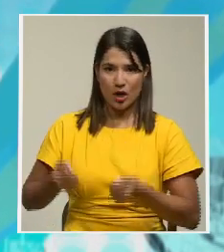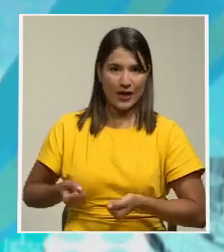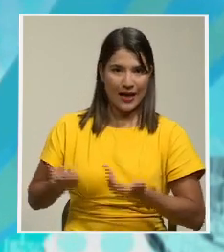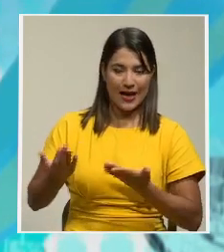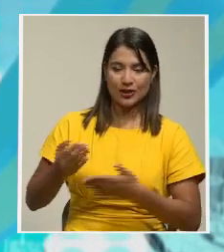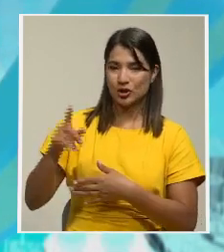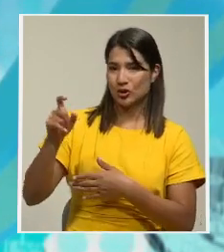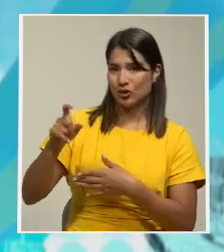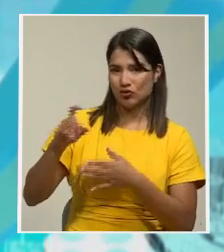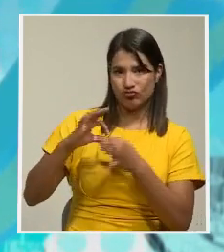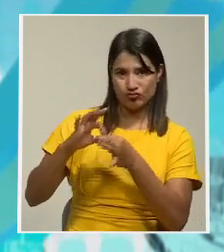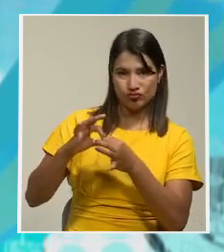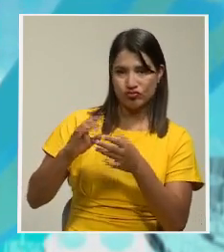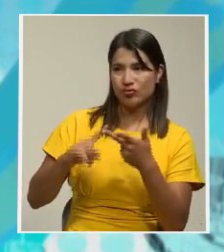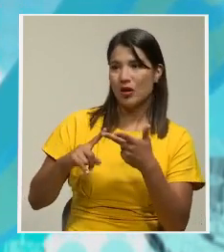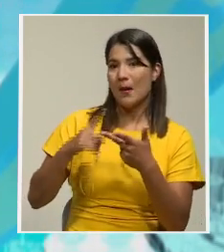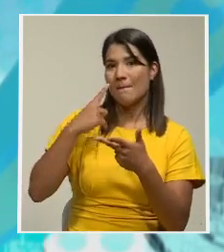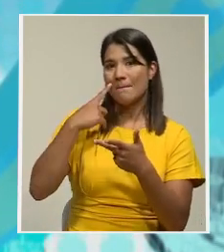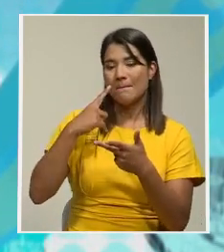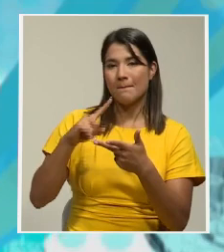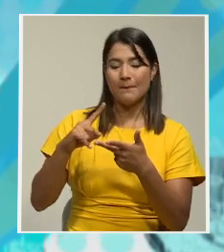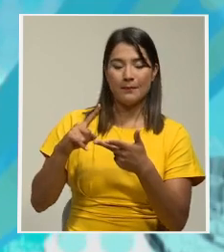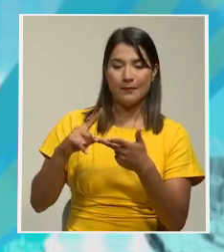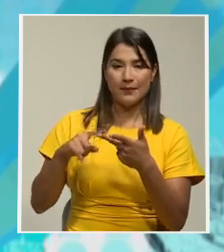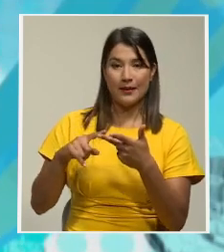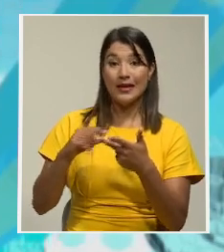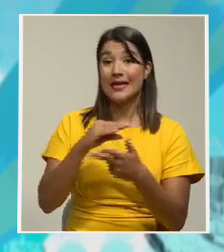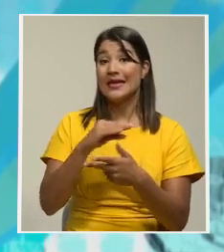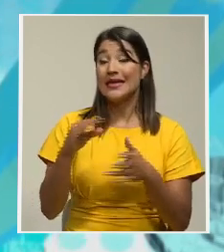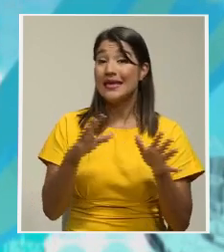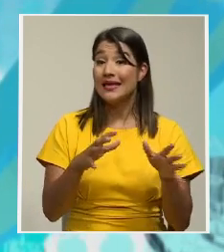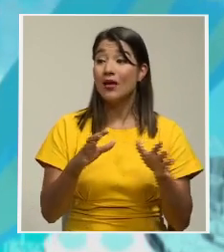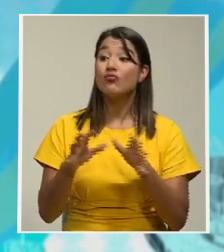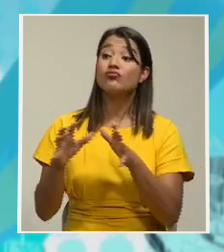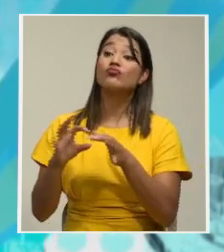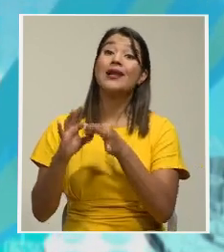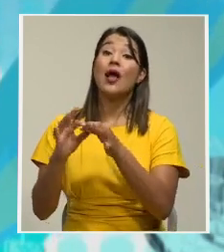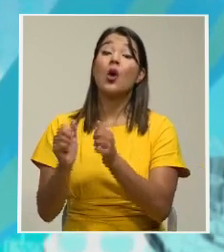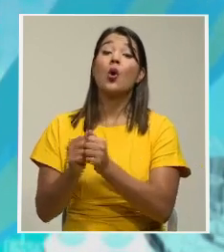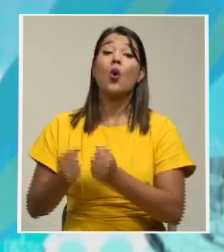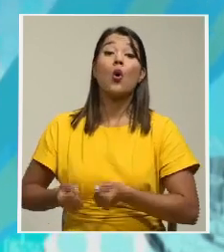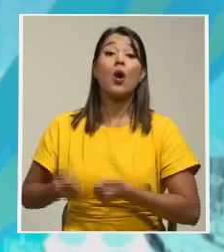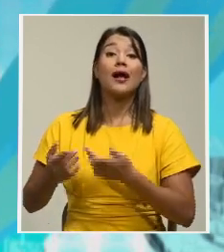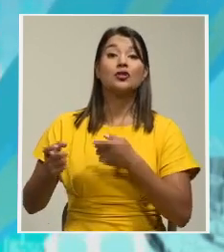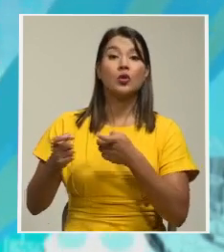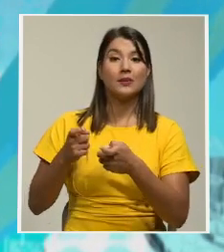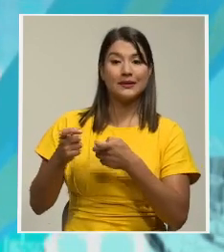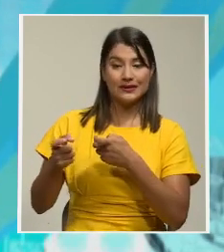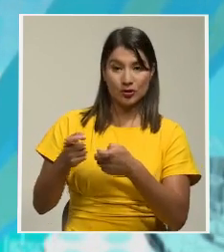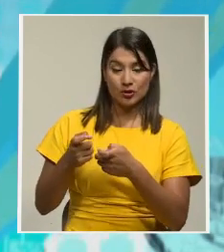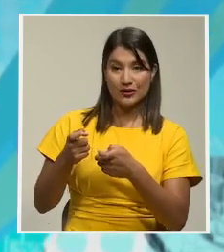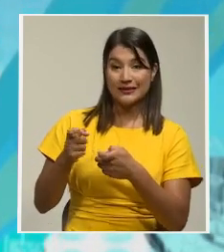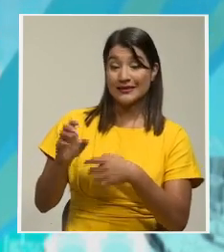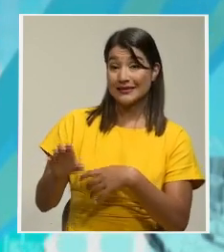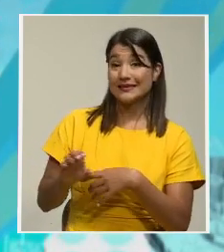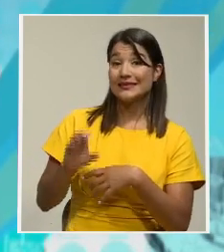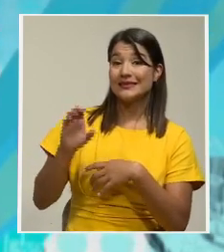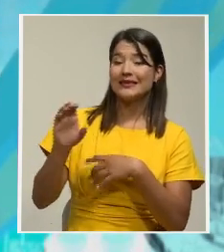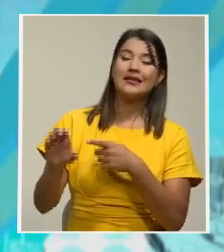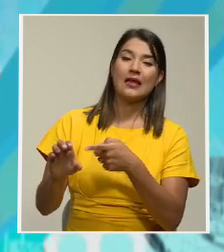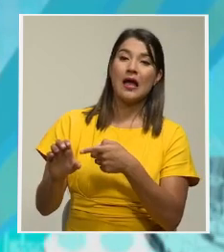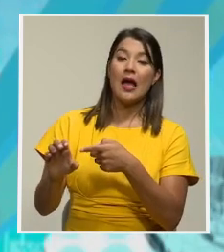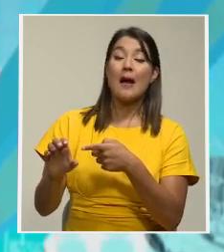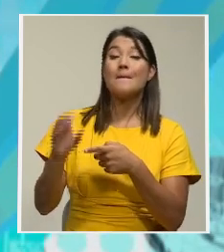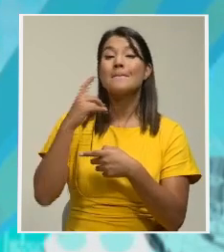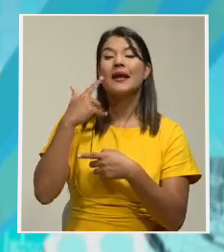son profesores, personal docente, y en la parte de gastos administrativos se da por lo que ella también lo mencionó,